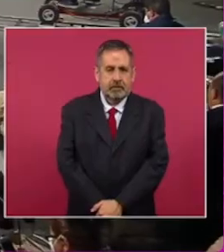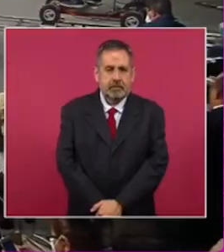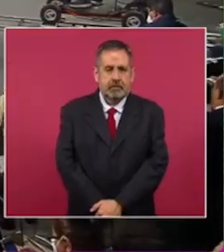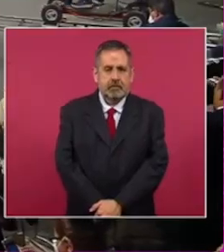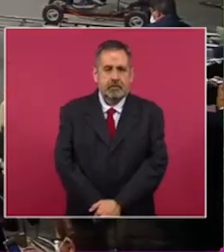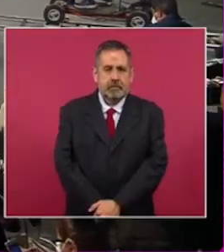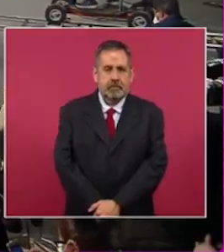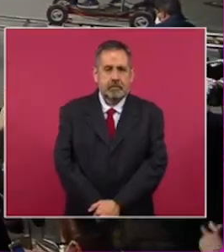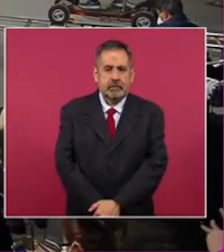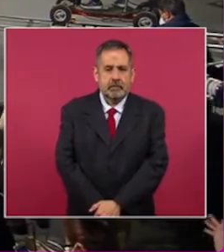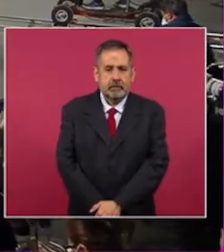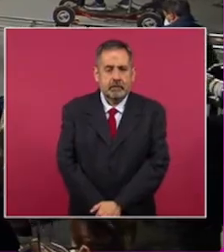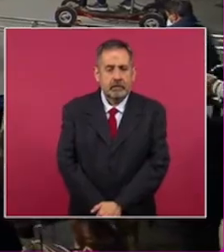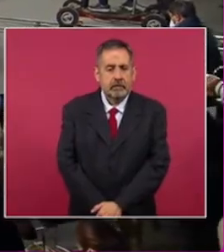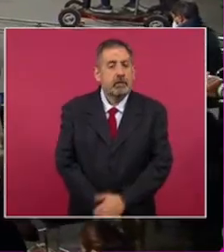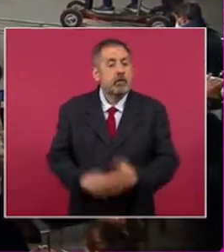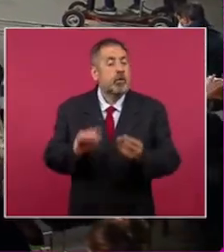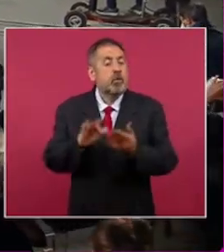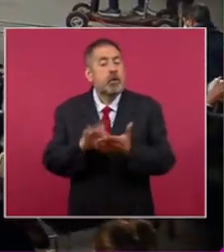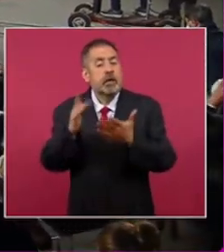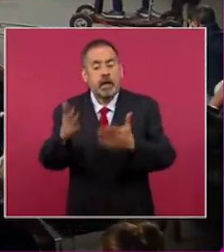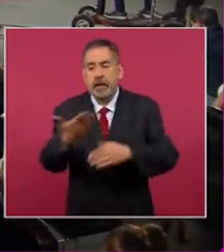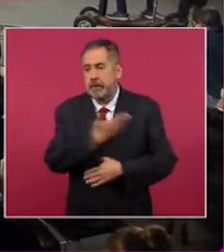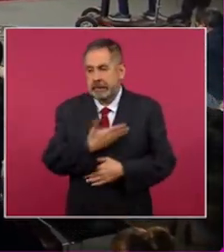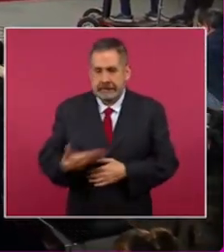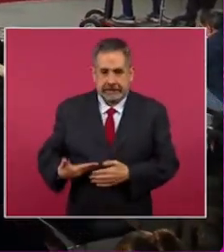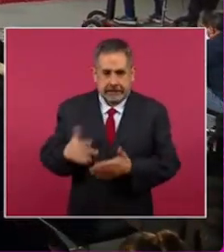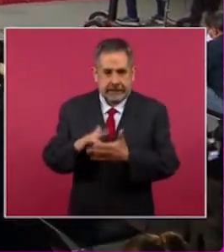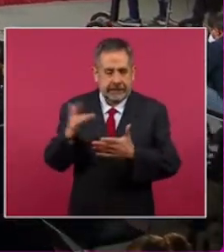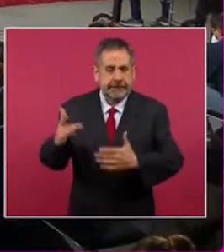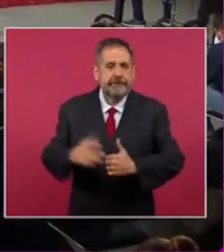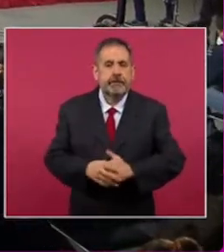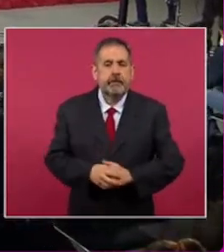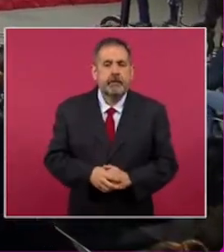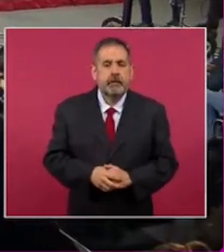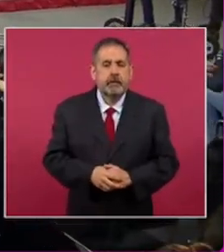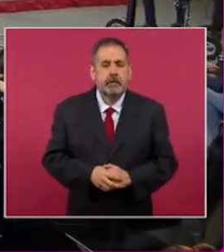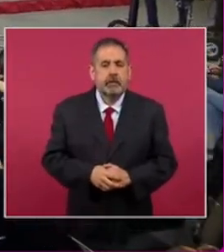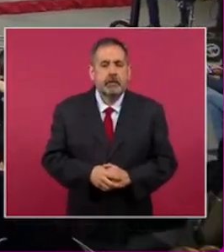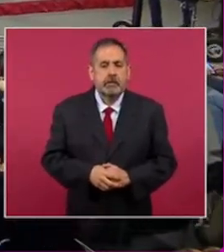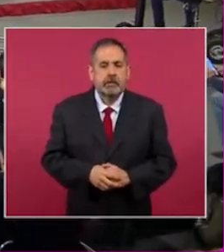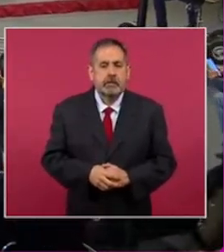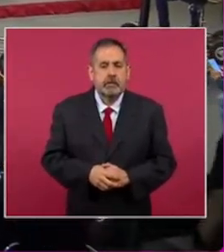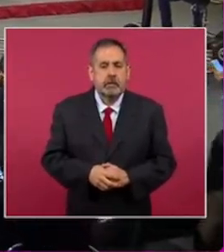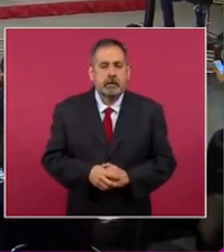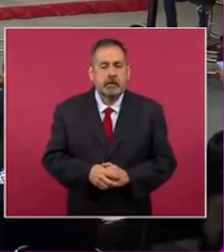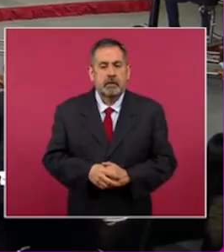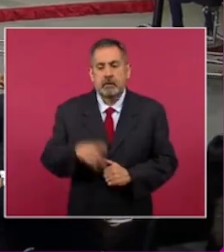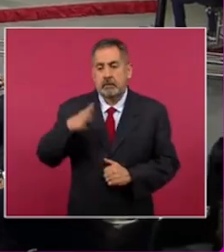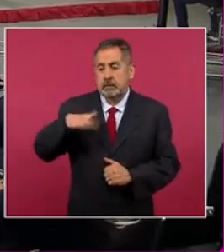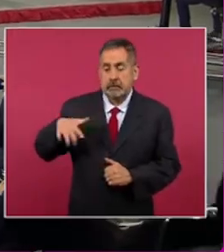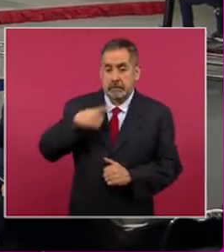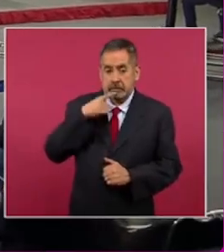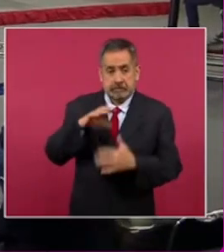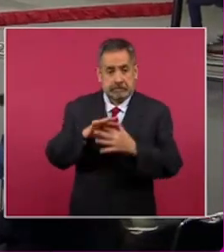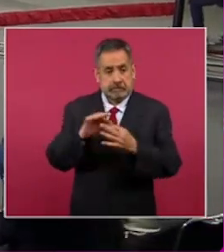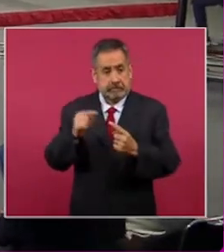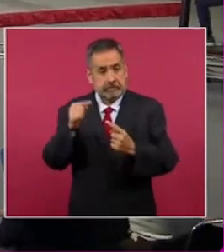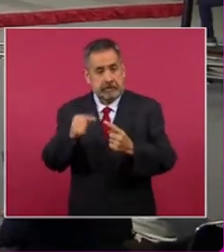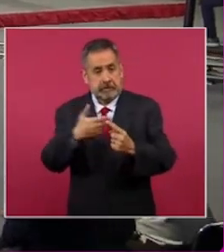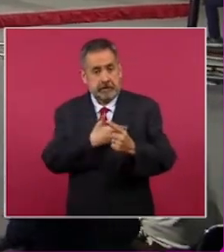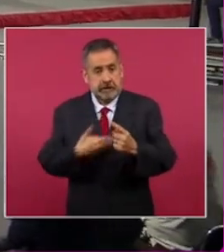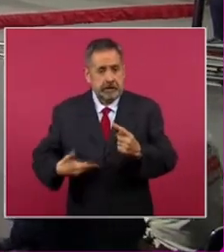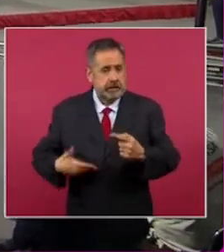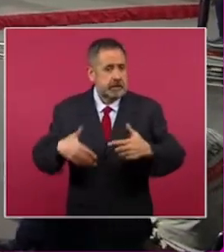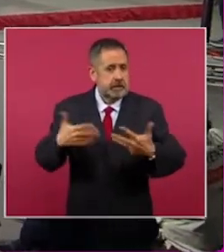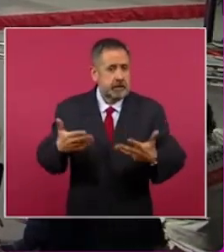gracias. Muchísimas gracias, presidente. Como bien acaba de señalar el presidente,